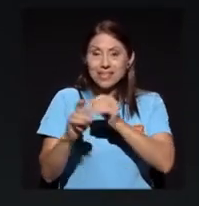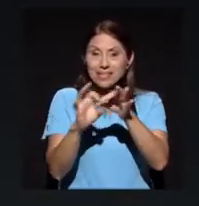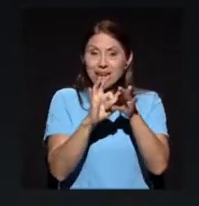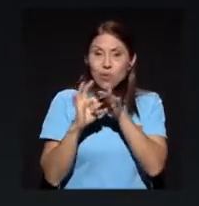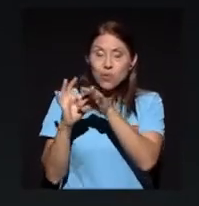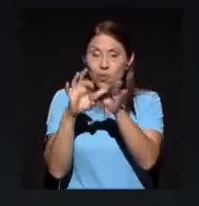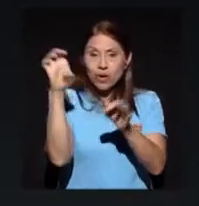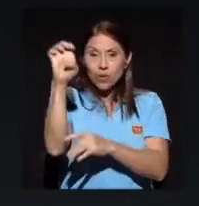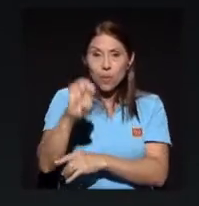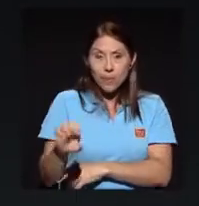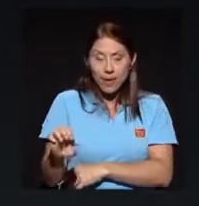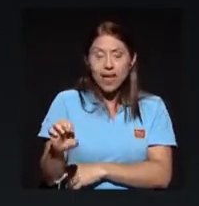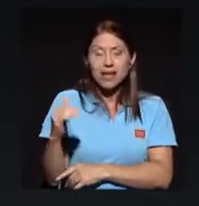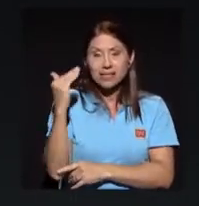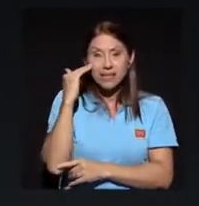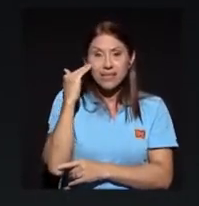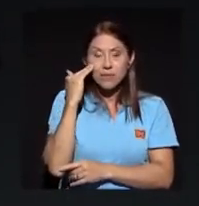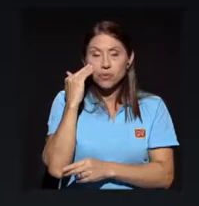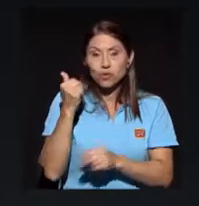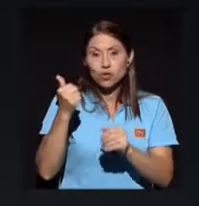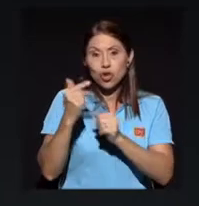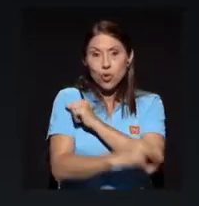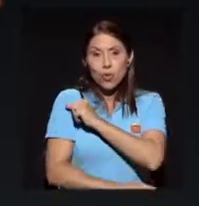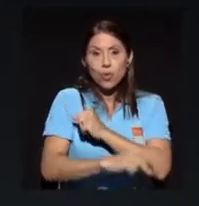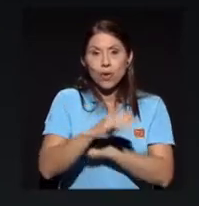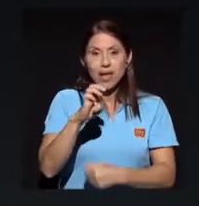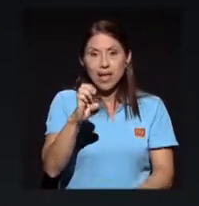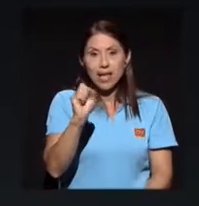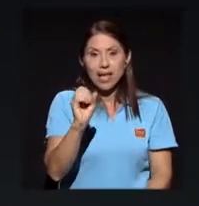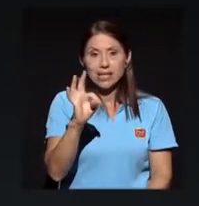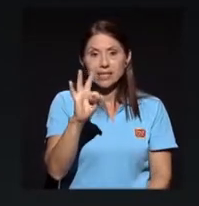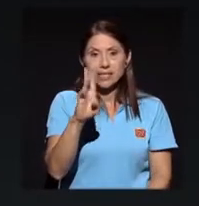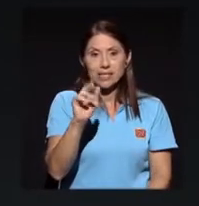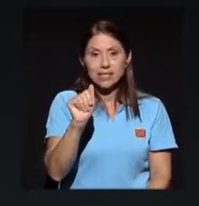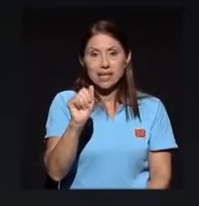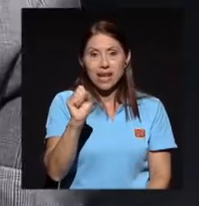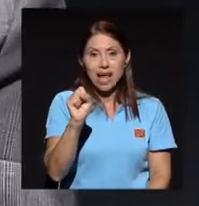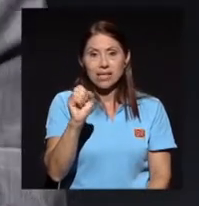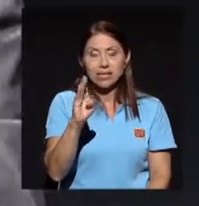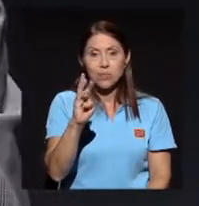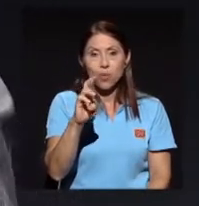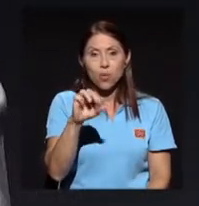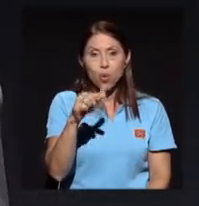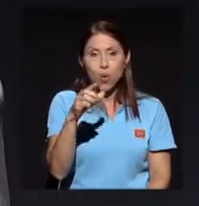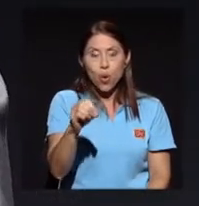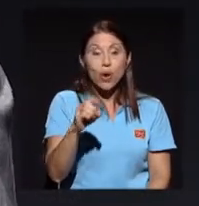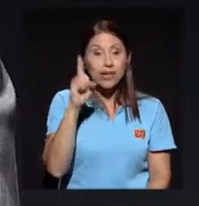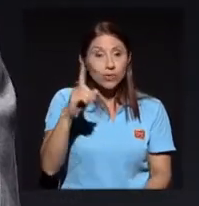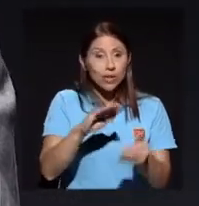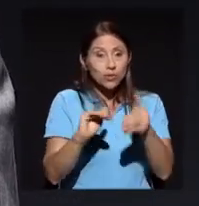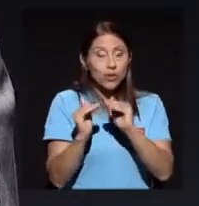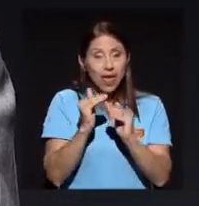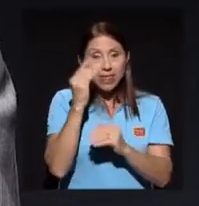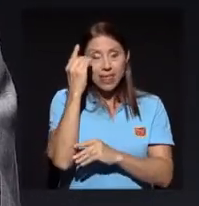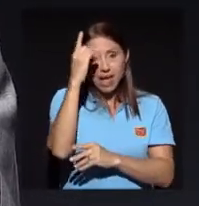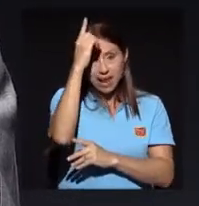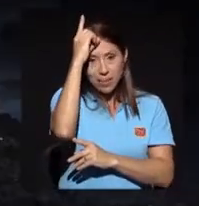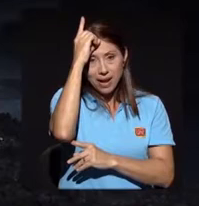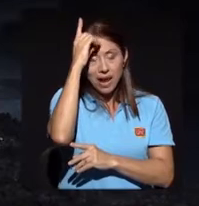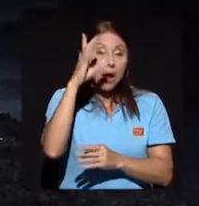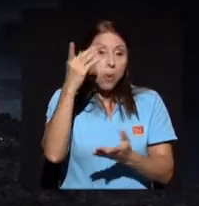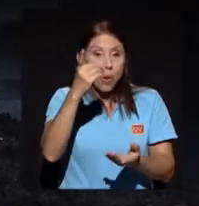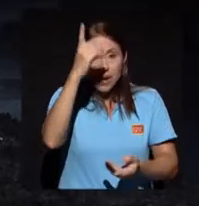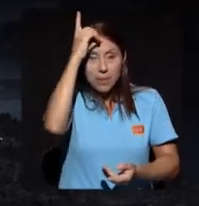ninguna duda de que estrasburgo es una ciudad alemana alemana francesa según cual guerra